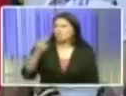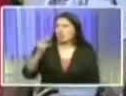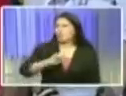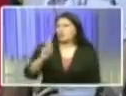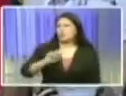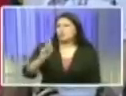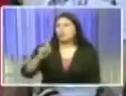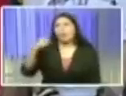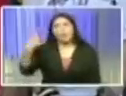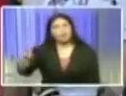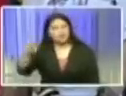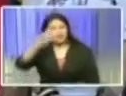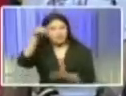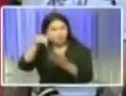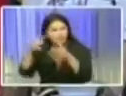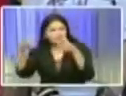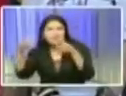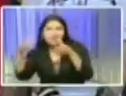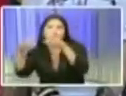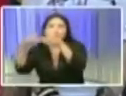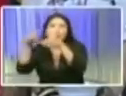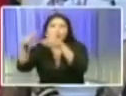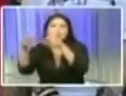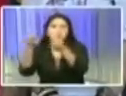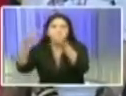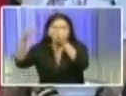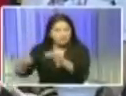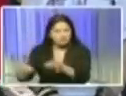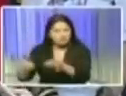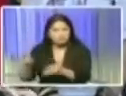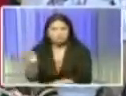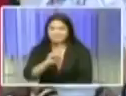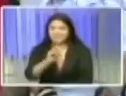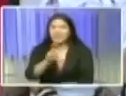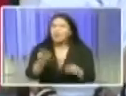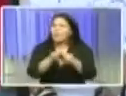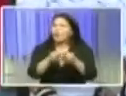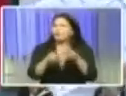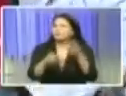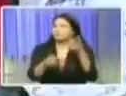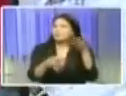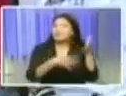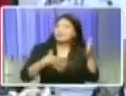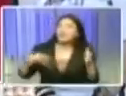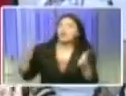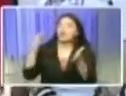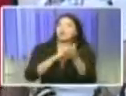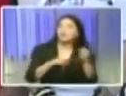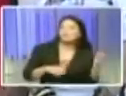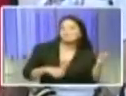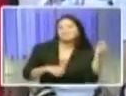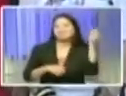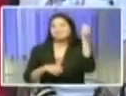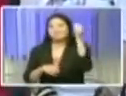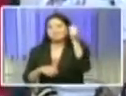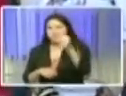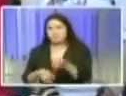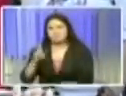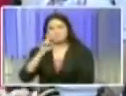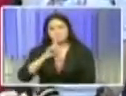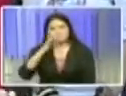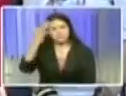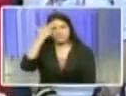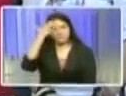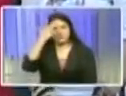democracia representativa de élites y de cúpulas, como la democracia que quiere reinstaurar la falsa